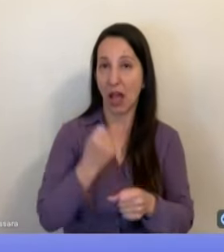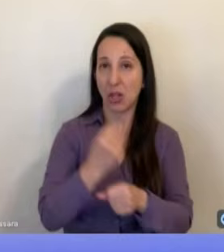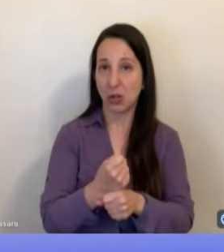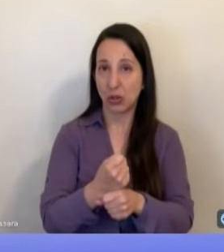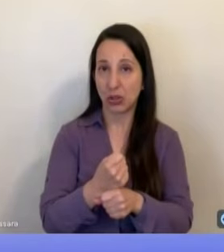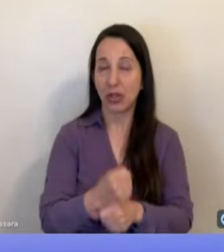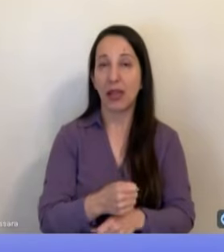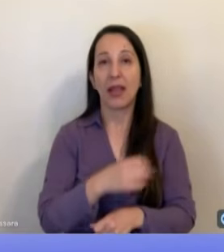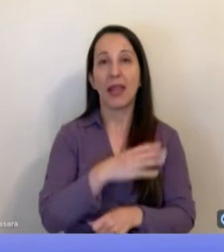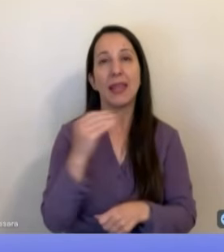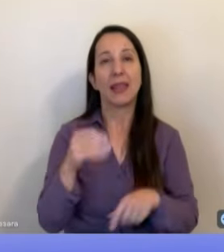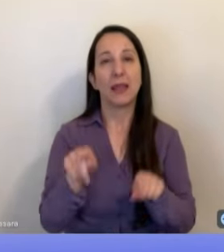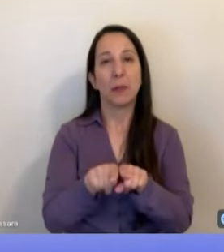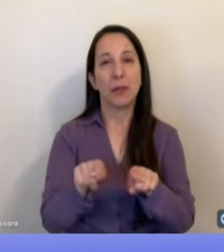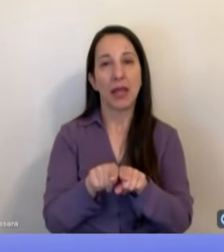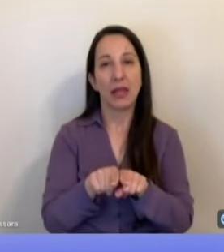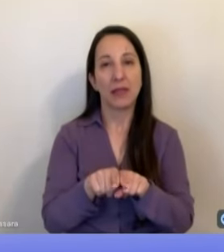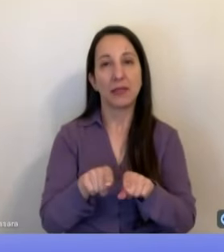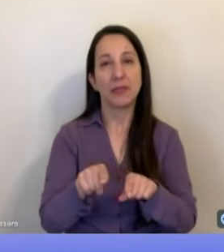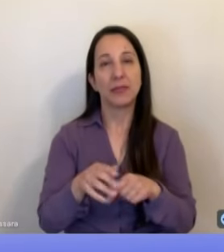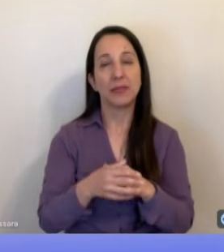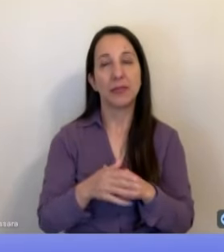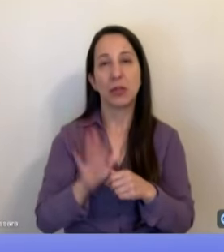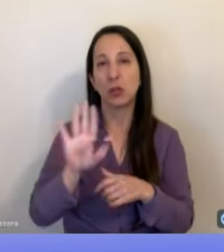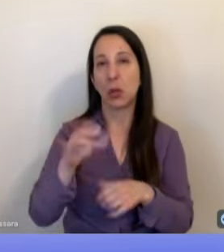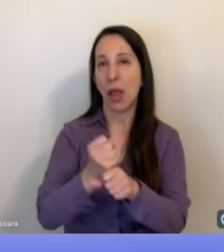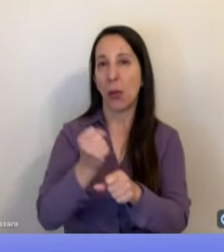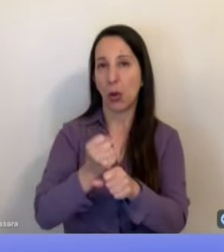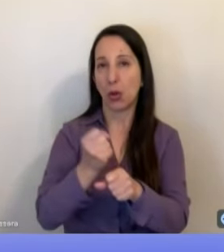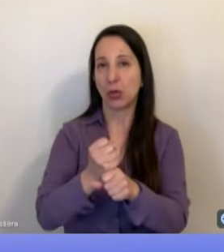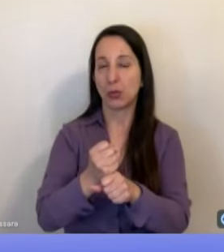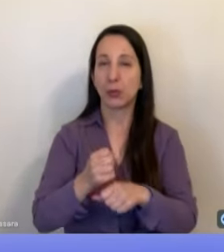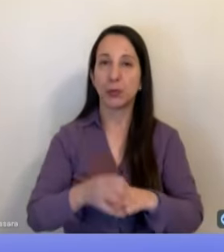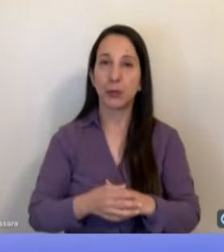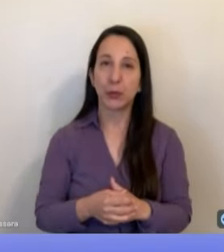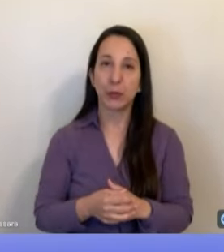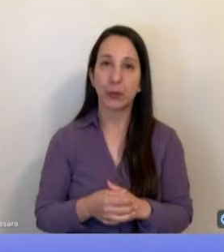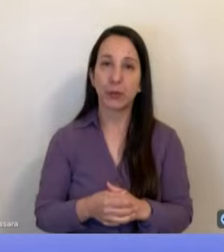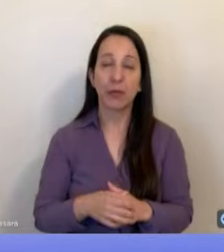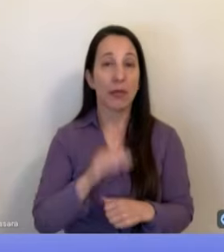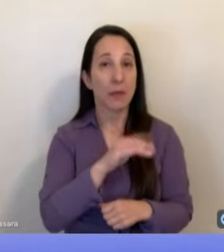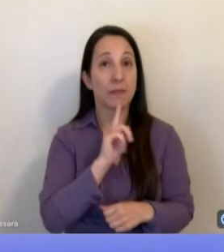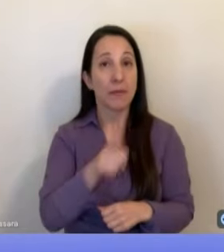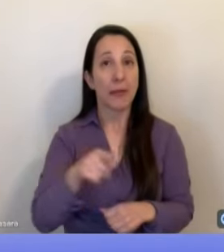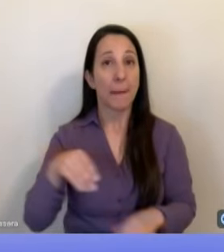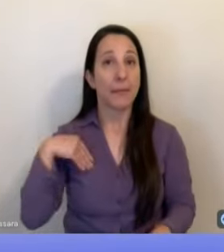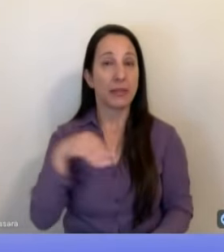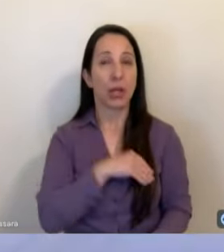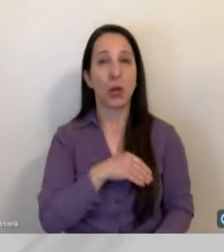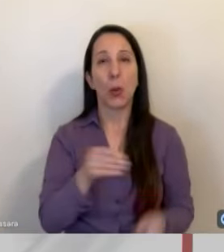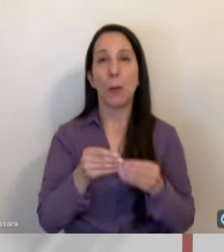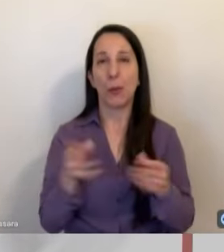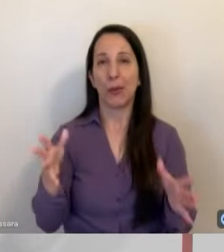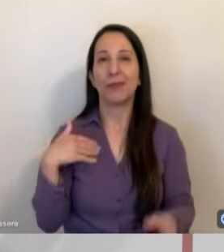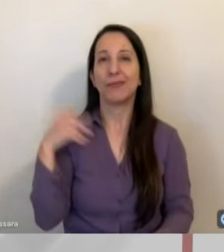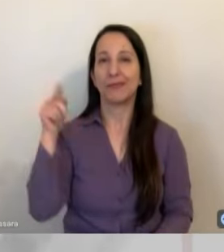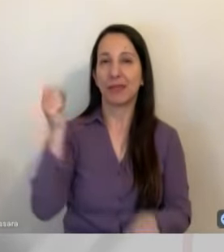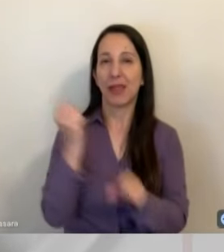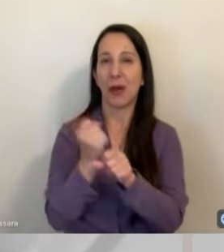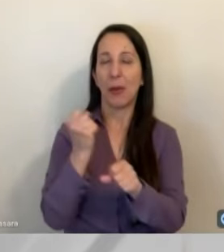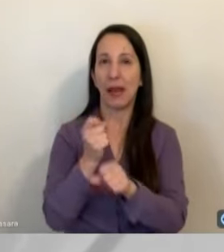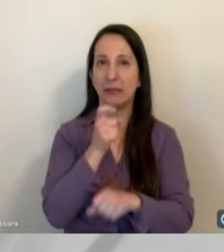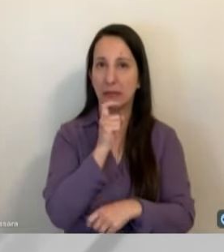sino también su labor, la labor que realiza. Bueno, mire, el Ministerio Público yo soy consciente de que trabaja con las uñas.